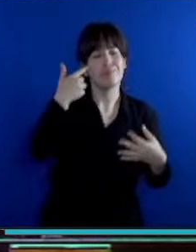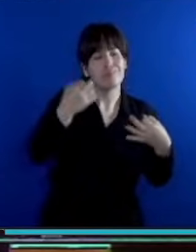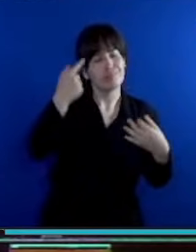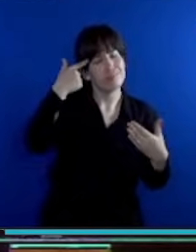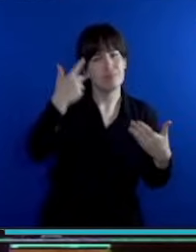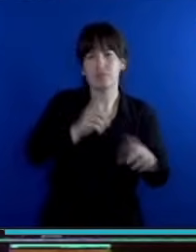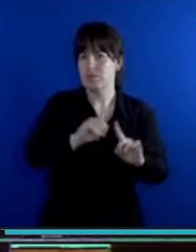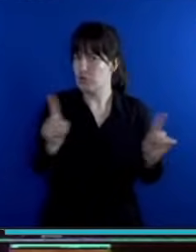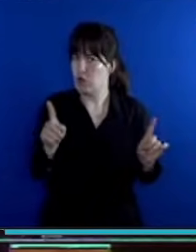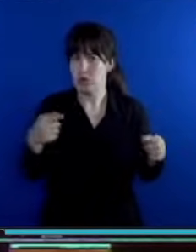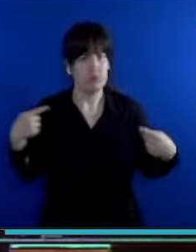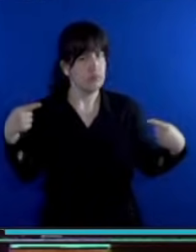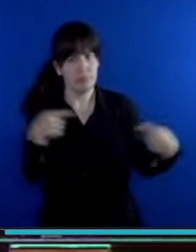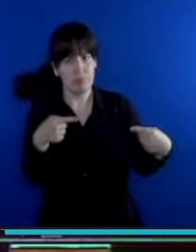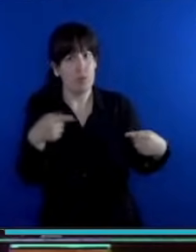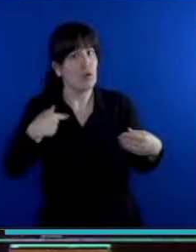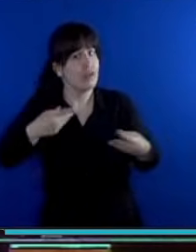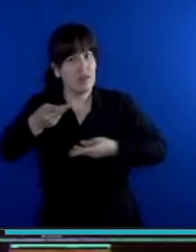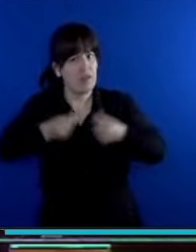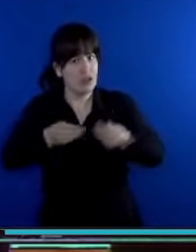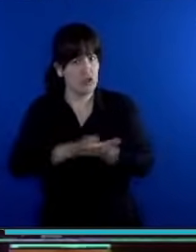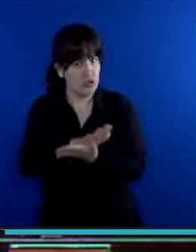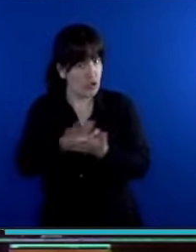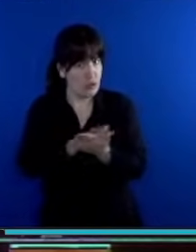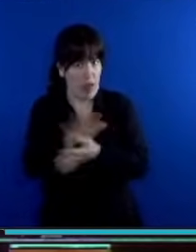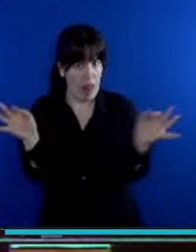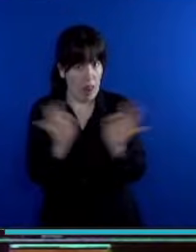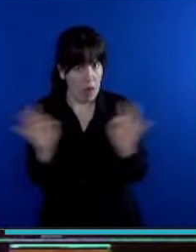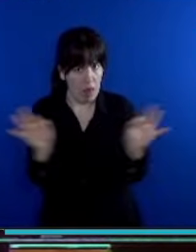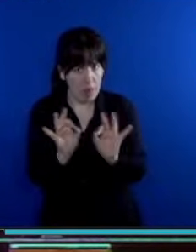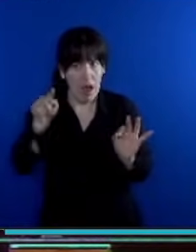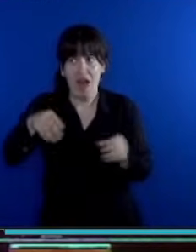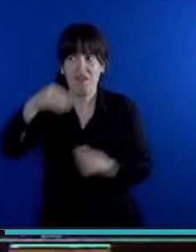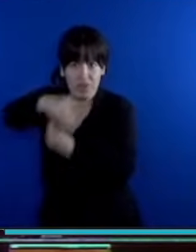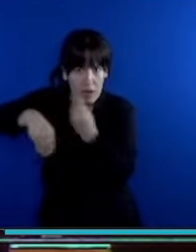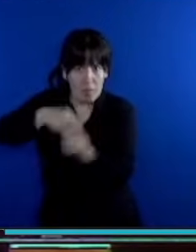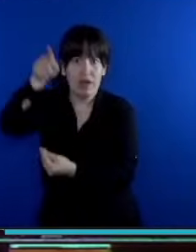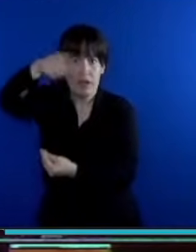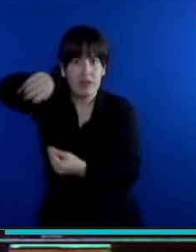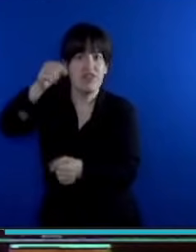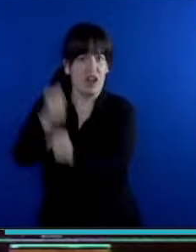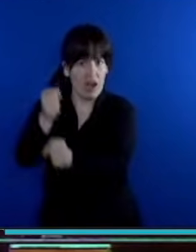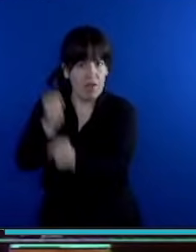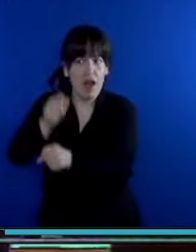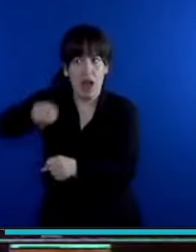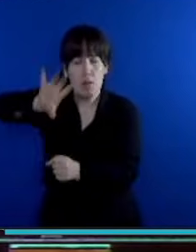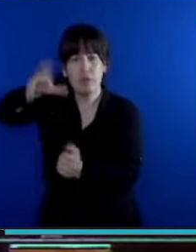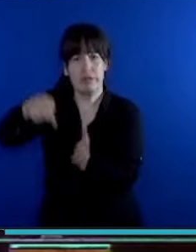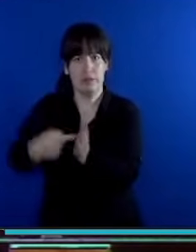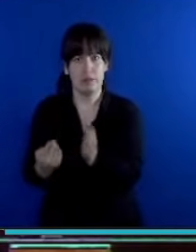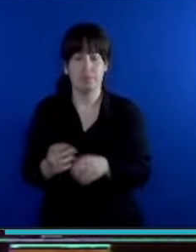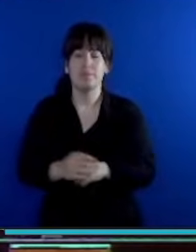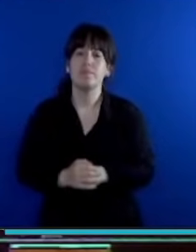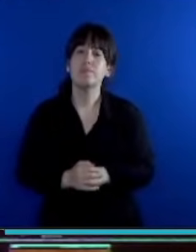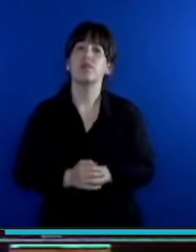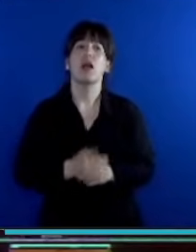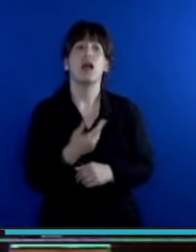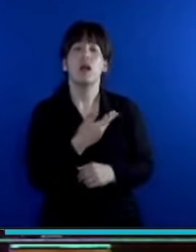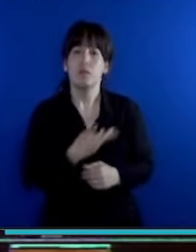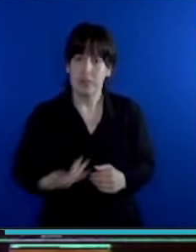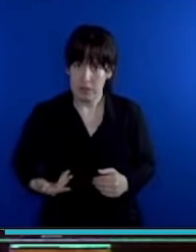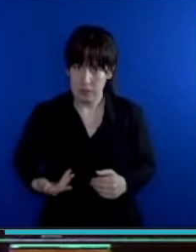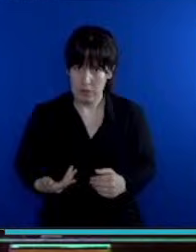este presupuesto no le viene a solucionar nada a las familias trabajadoras de esta provincia. Señor